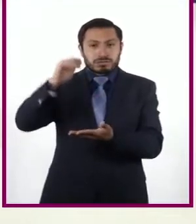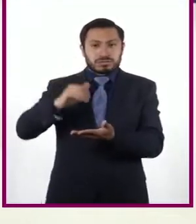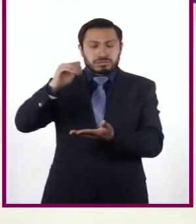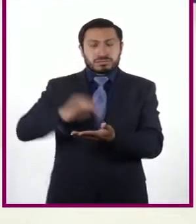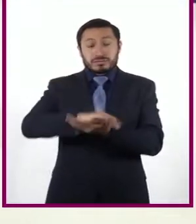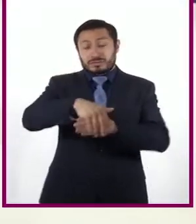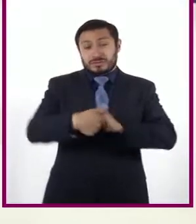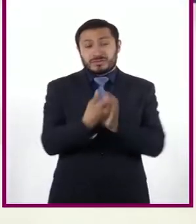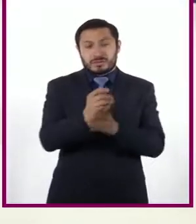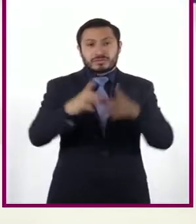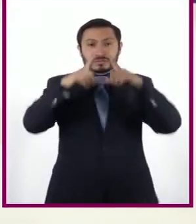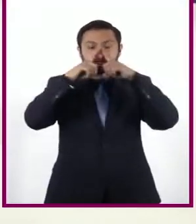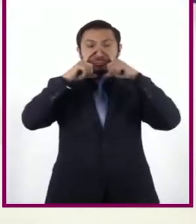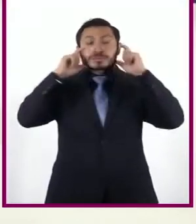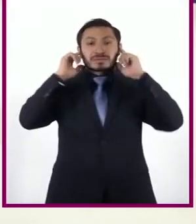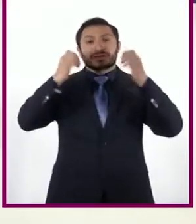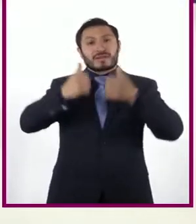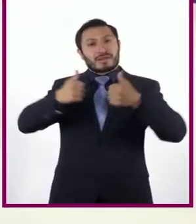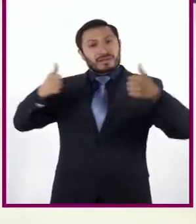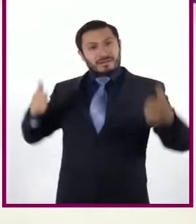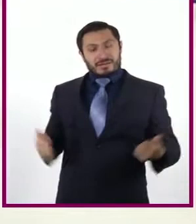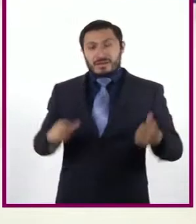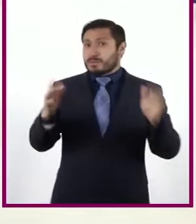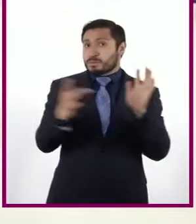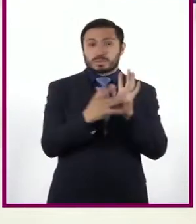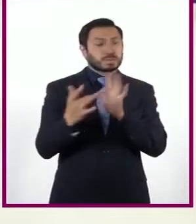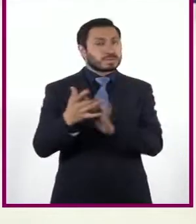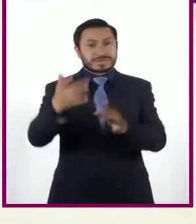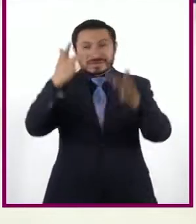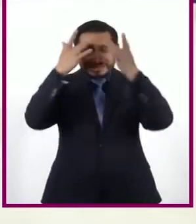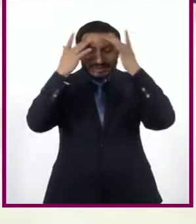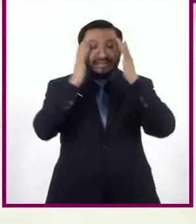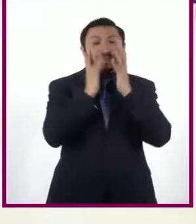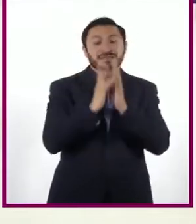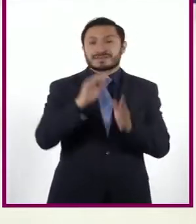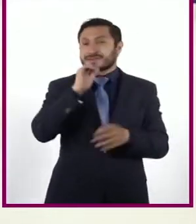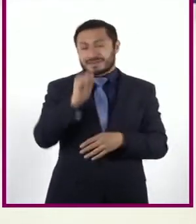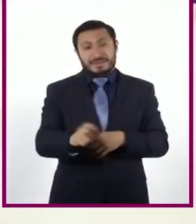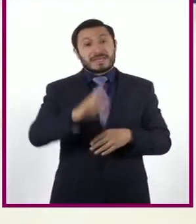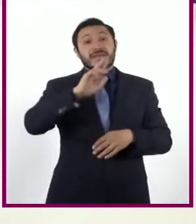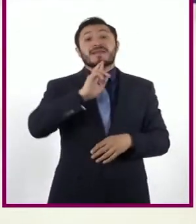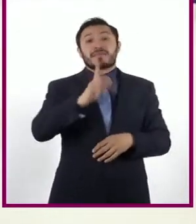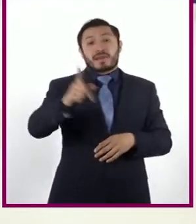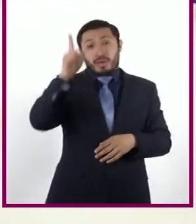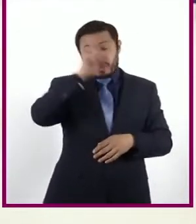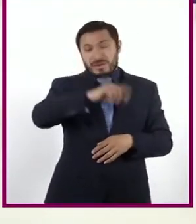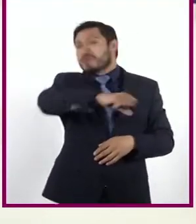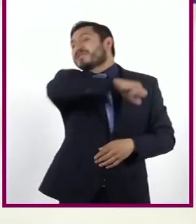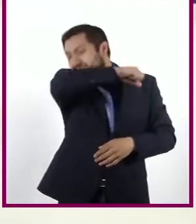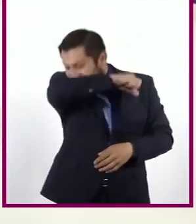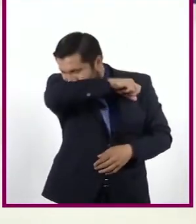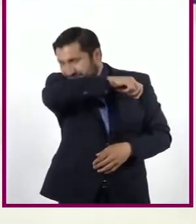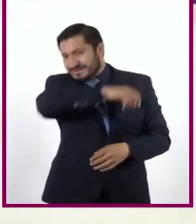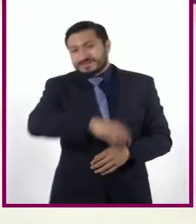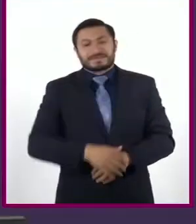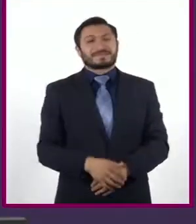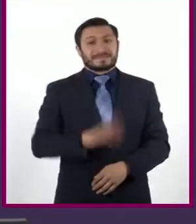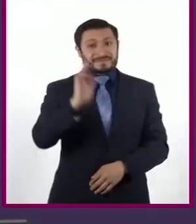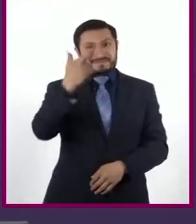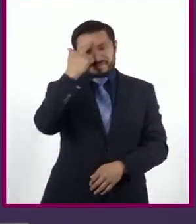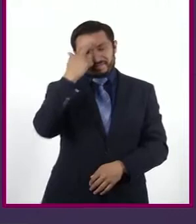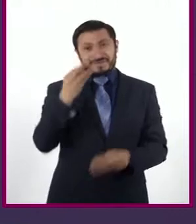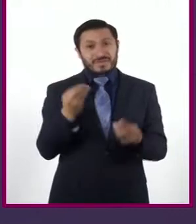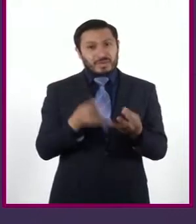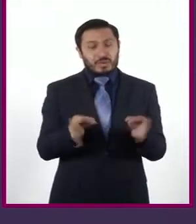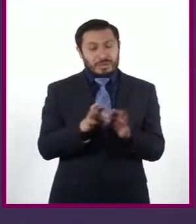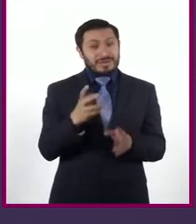mantener la sana distancia, procurar no tocarnos la cara y realizar el estornudo de etiqueta.